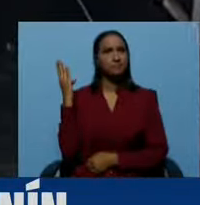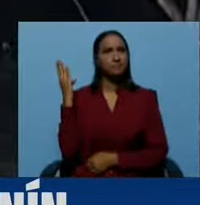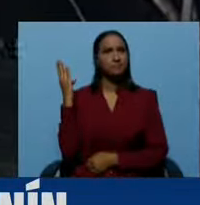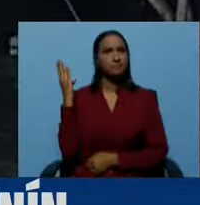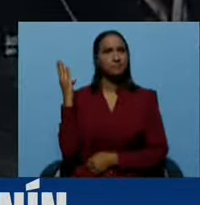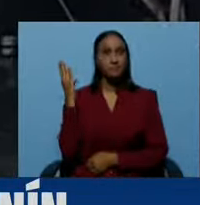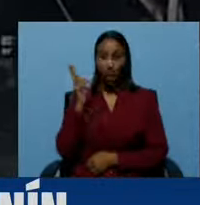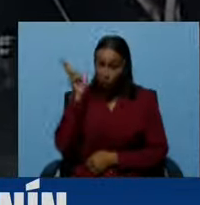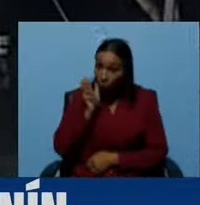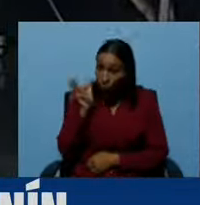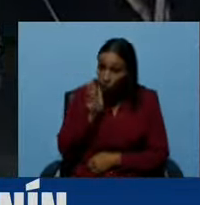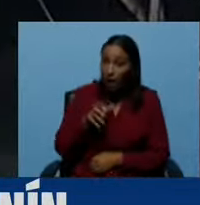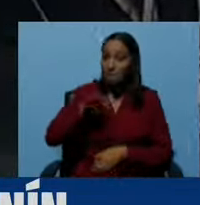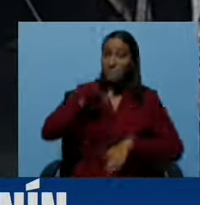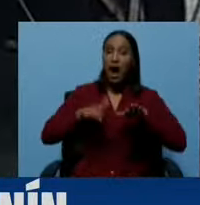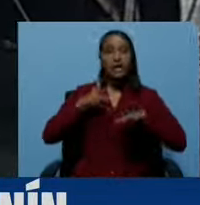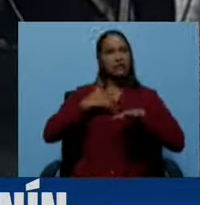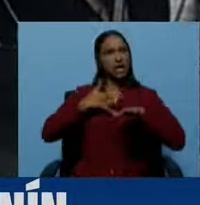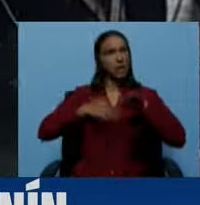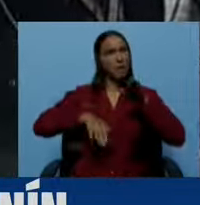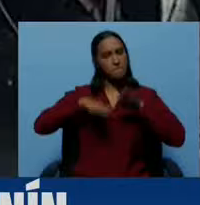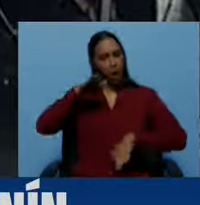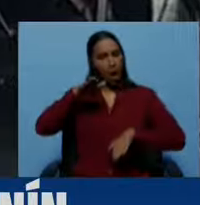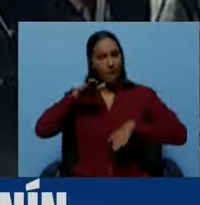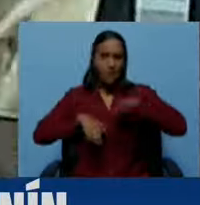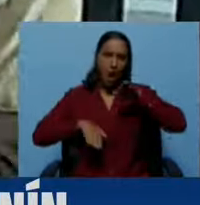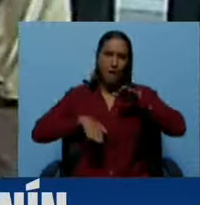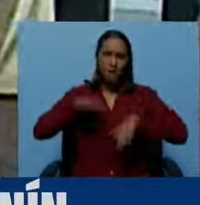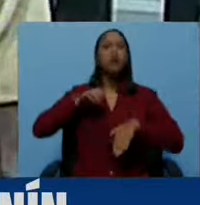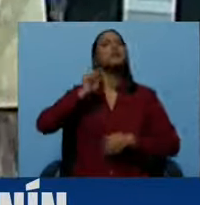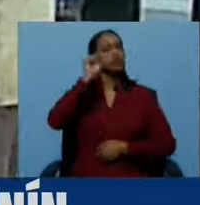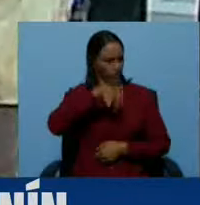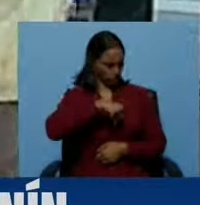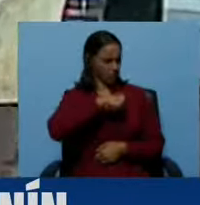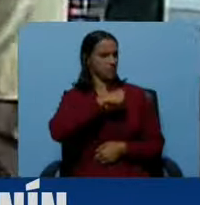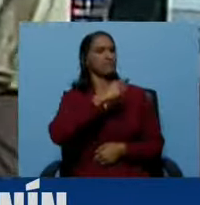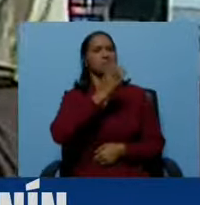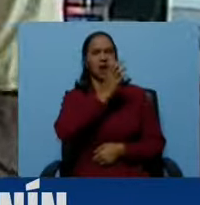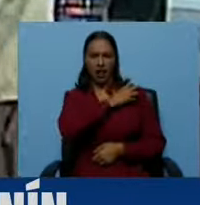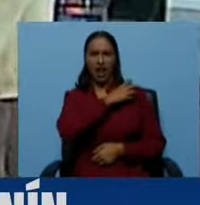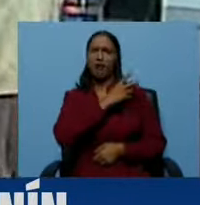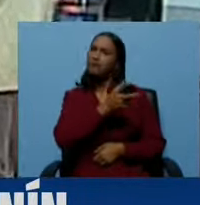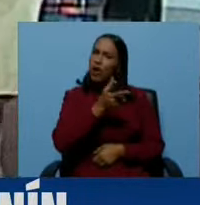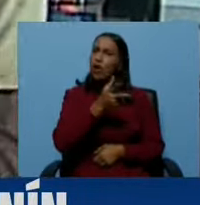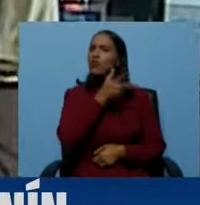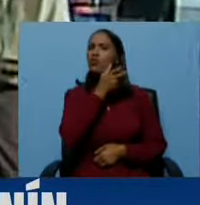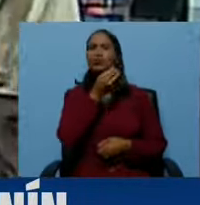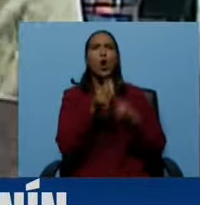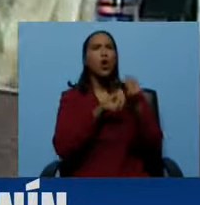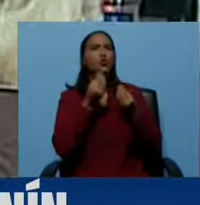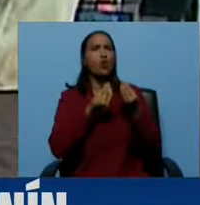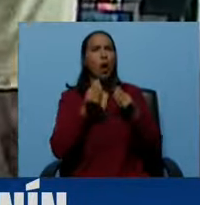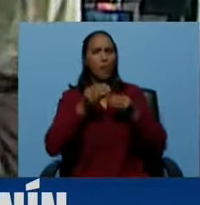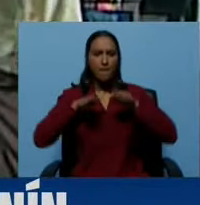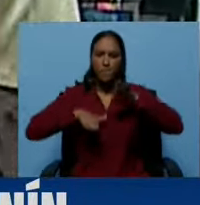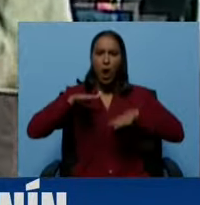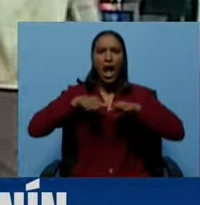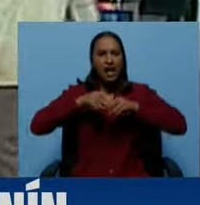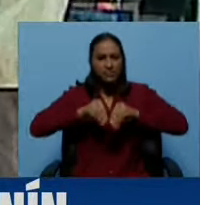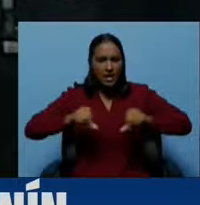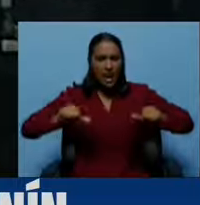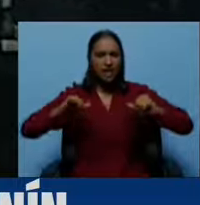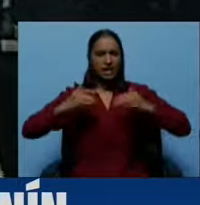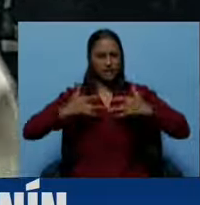¿Lo escuchas, Caicedo? Sí, mi general. Escucho cómo la tierra se enmudece.